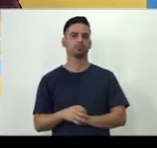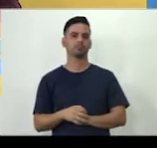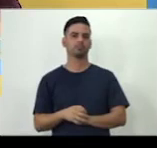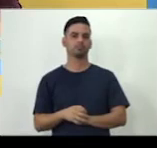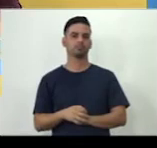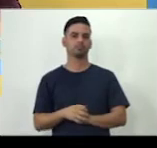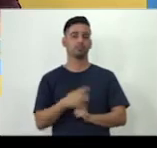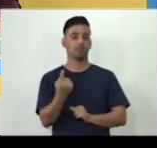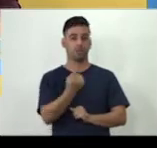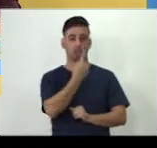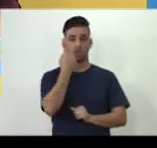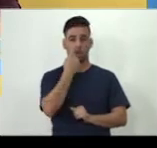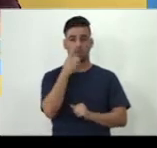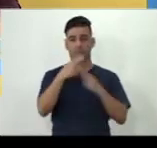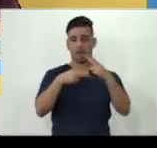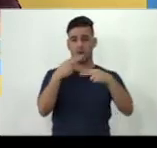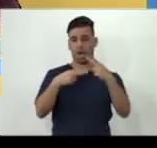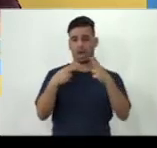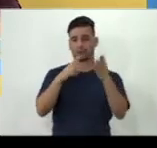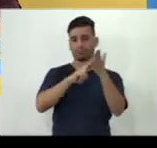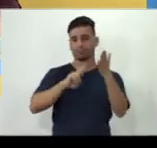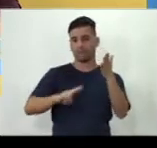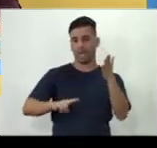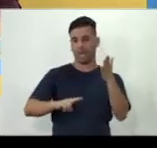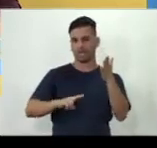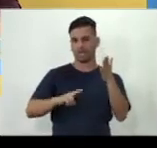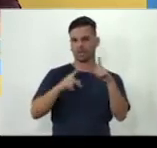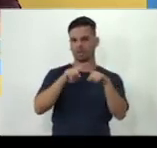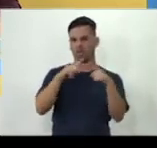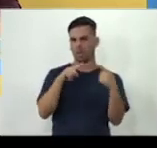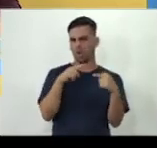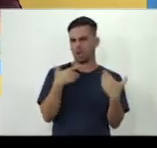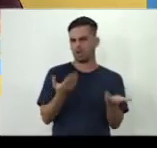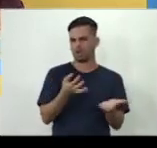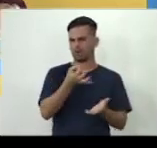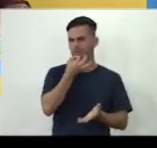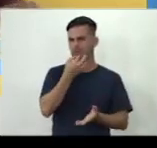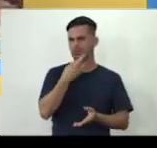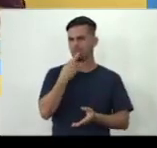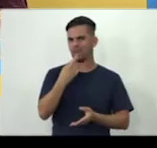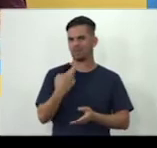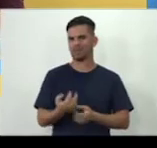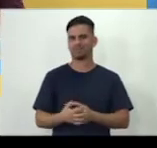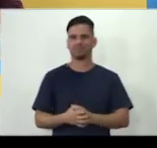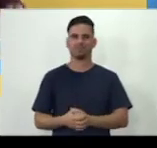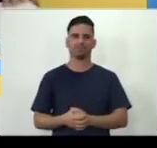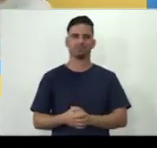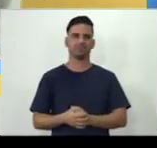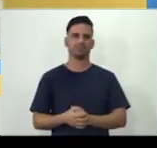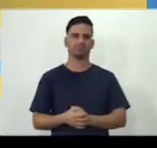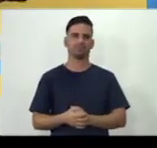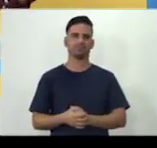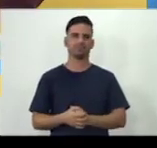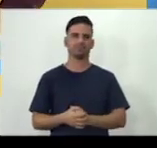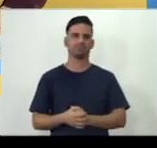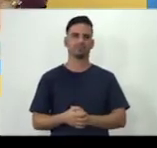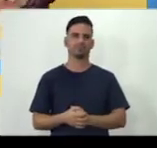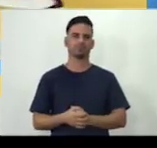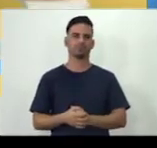aplicaciones. Y el G: el primer diagrama constituye un circuito eléctrico, argumenta tu respuesta.